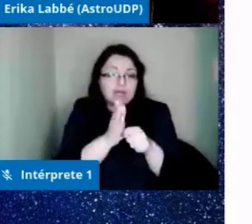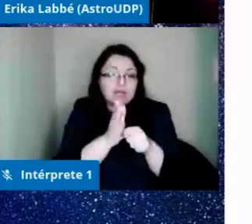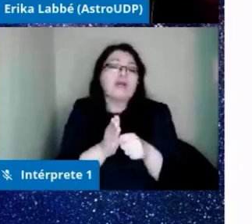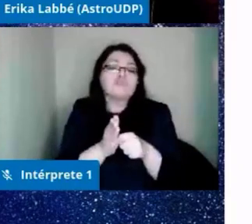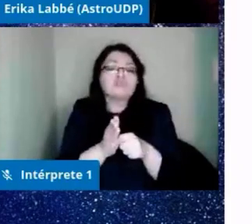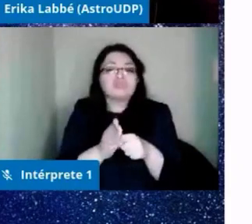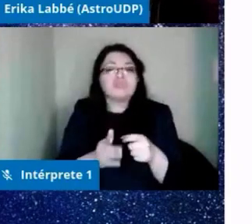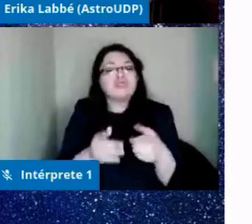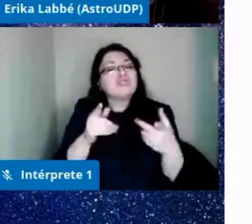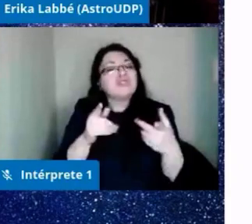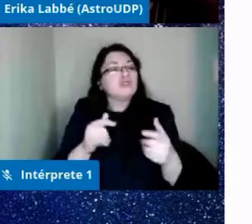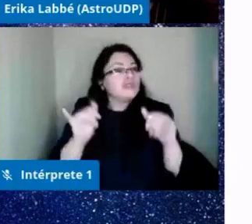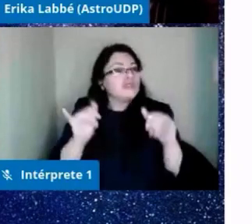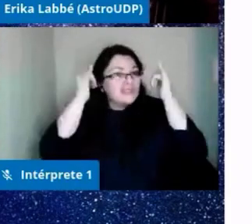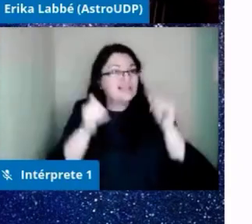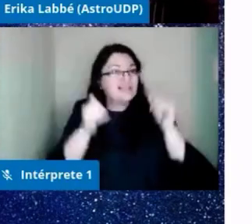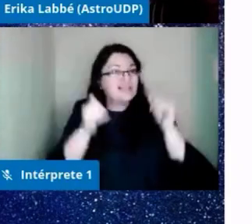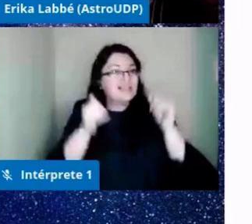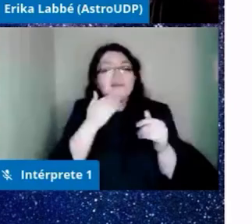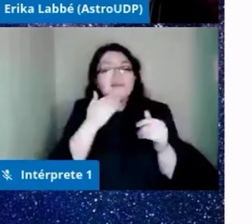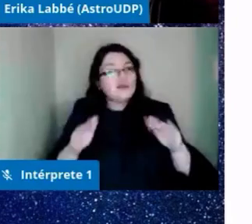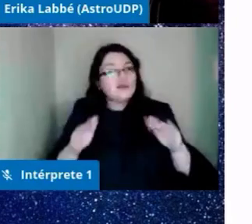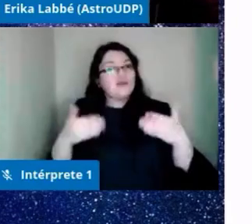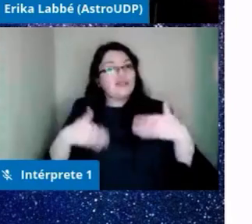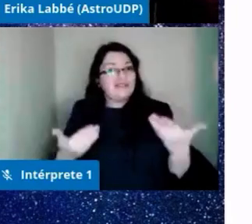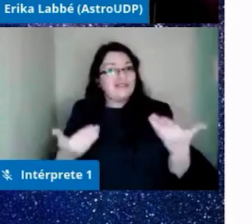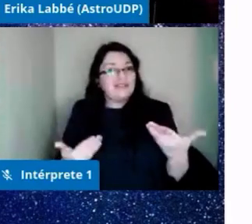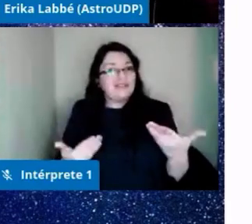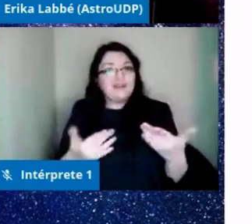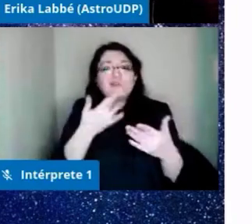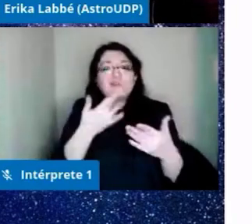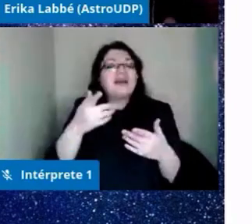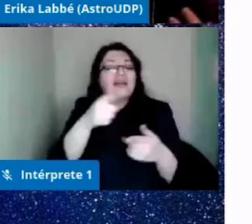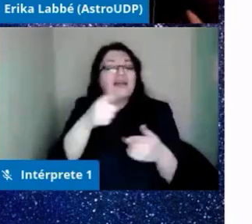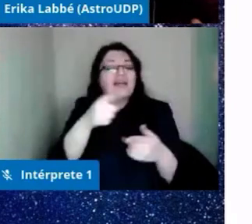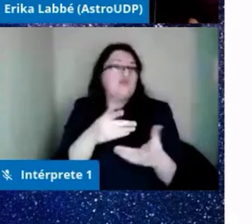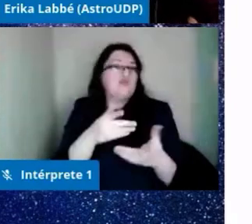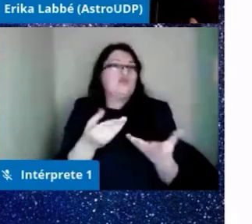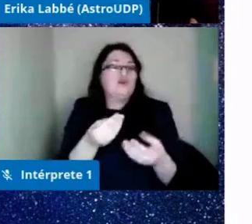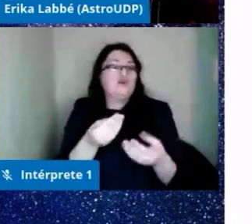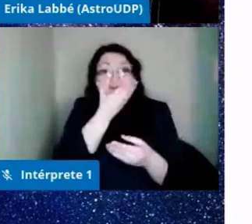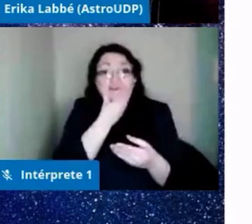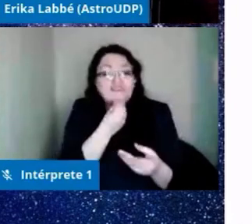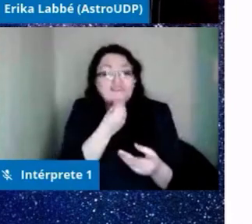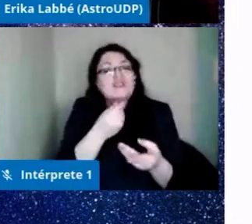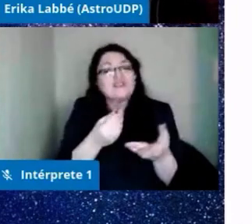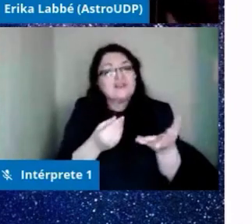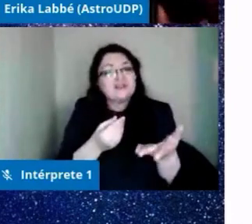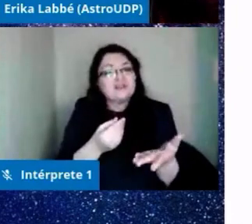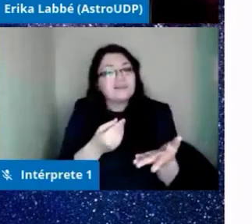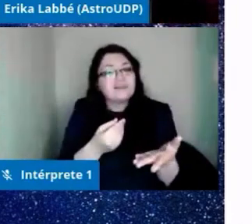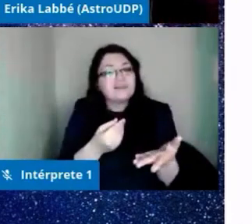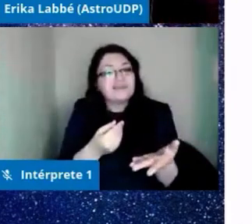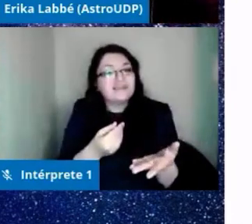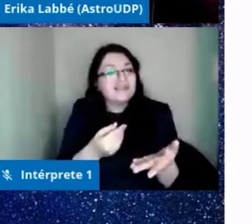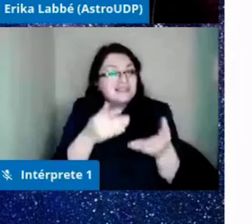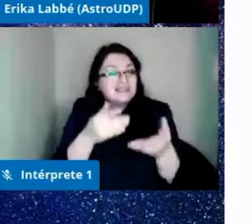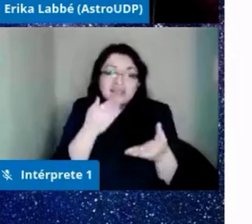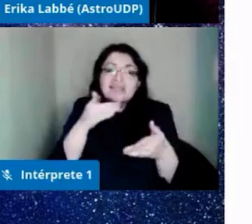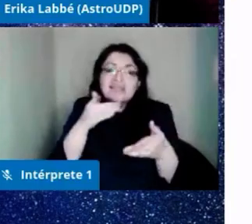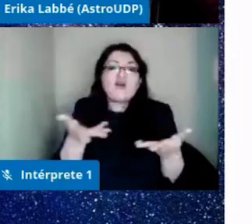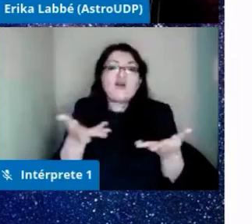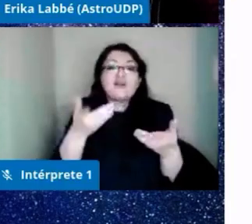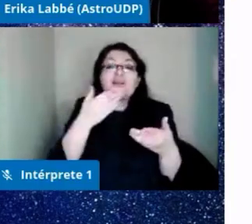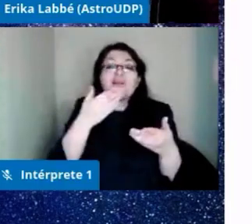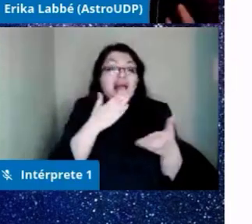súper estimulante en realidad trabajar con ellos, son geniales. Y es la forma también en que podemos empezar a llegar a los colegios, que también es